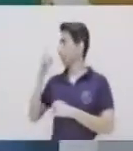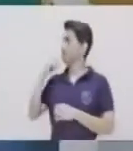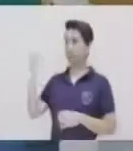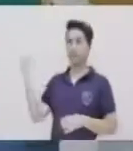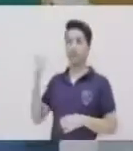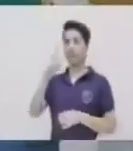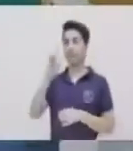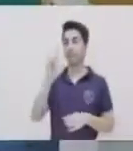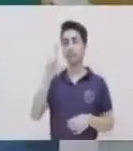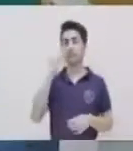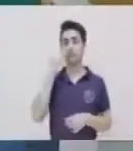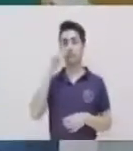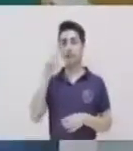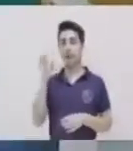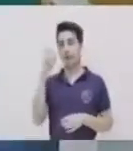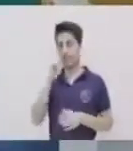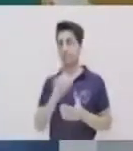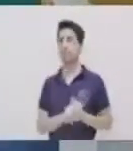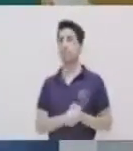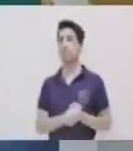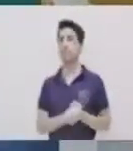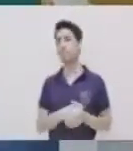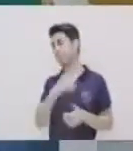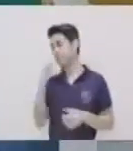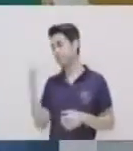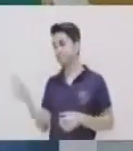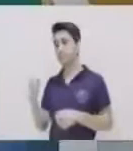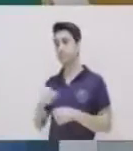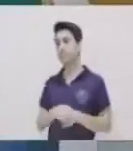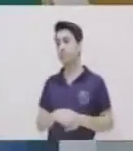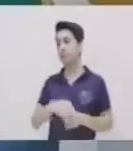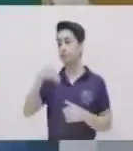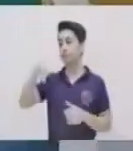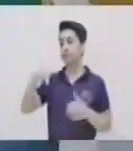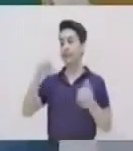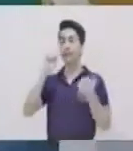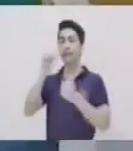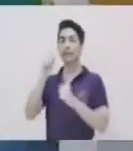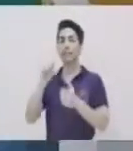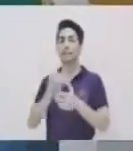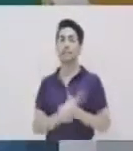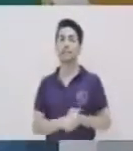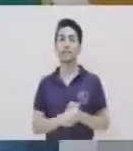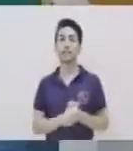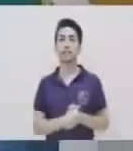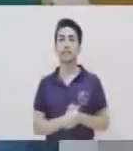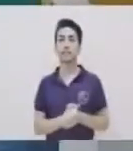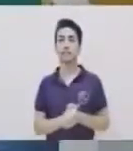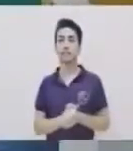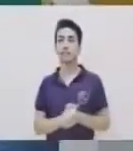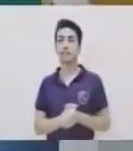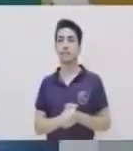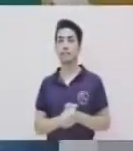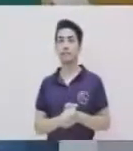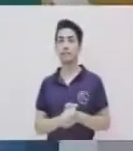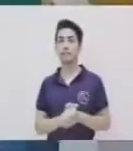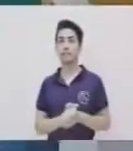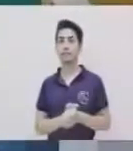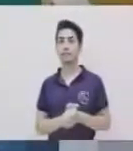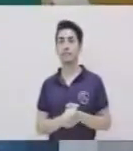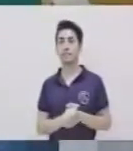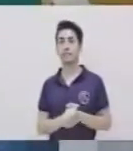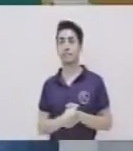nos sirven los deciles. Y ahora veamos el percentil 15. el percentil 15, lo vamos a hacer por